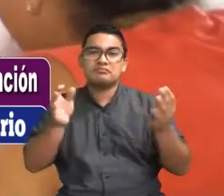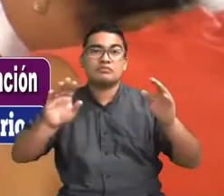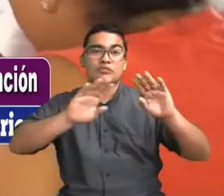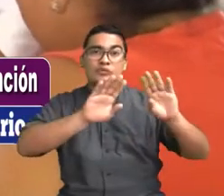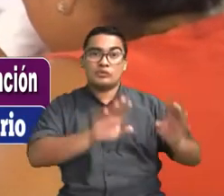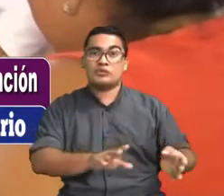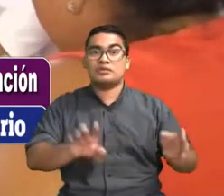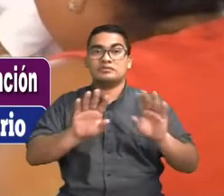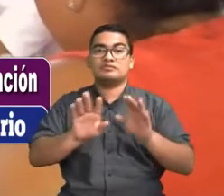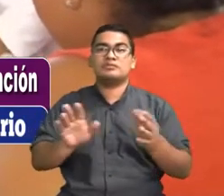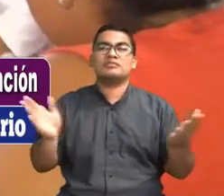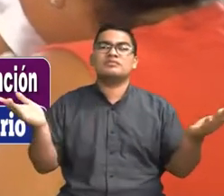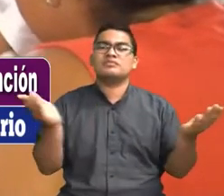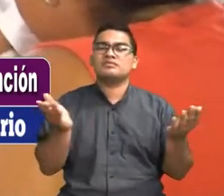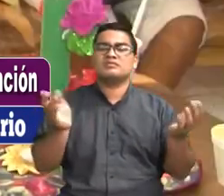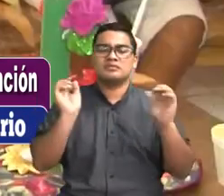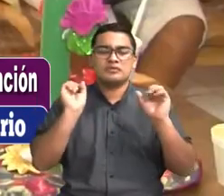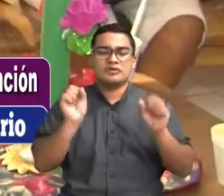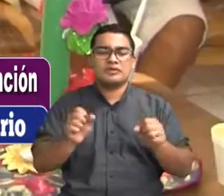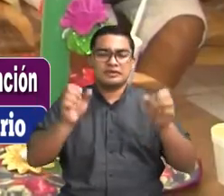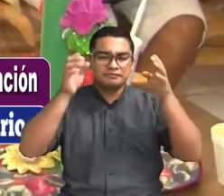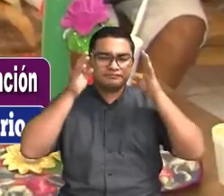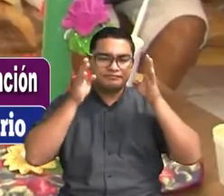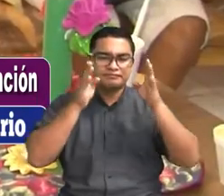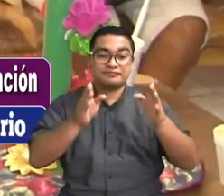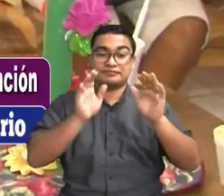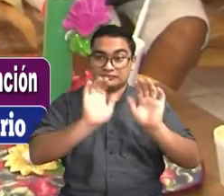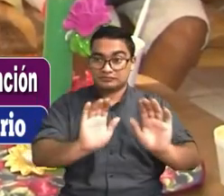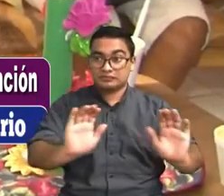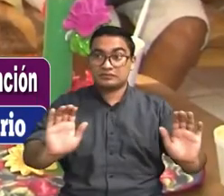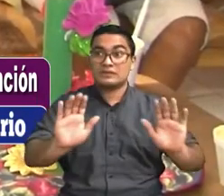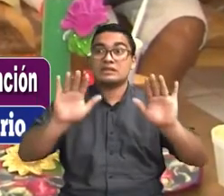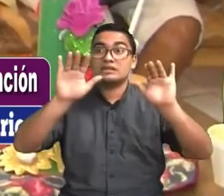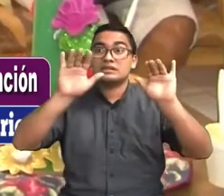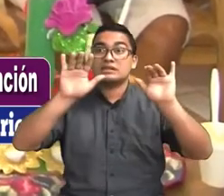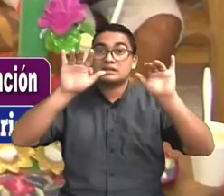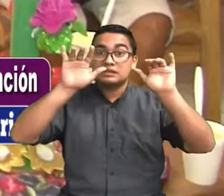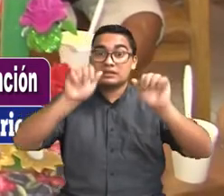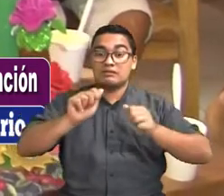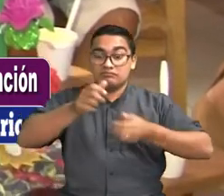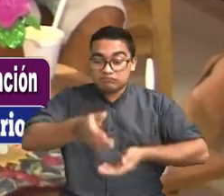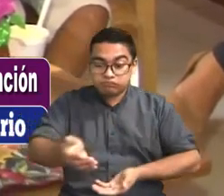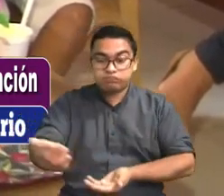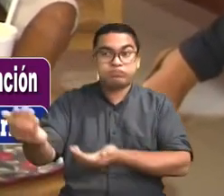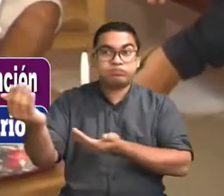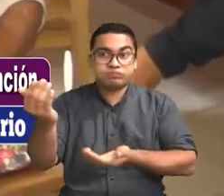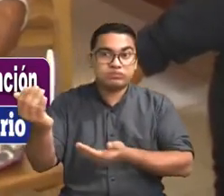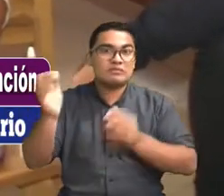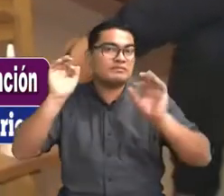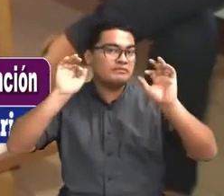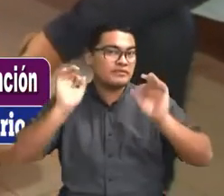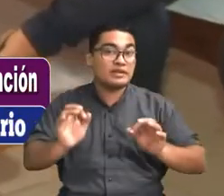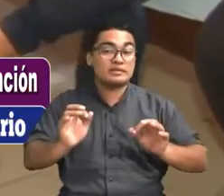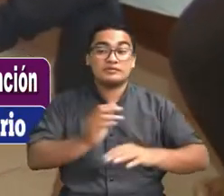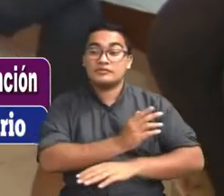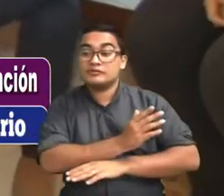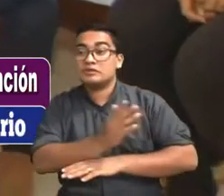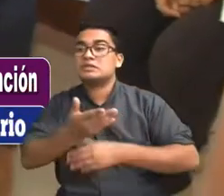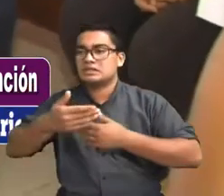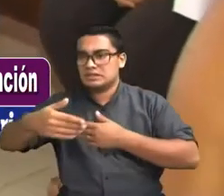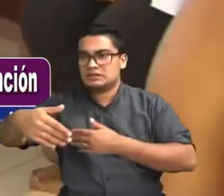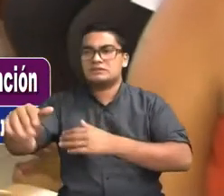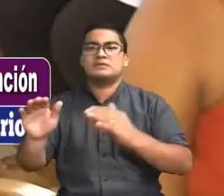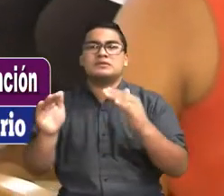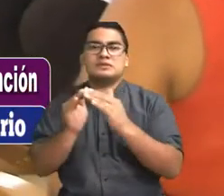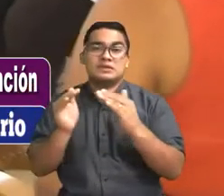mujeres, cómo van a atender a sus niños posteriormente que ya se los llevan a sus casas, ¿verdad? Porque claro, es todo el trabajo, toda la ruta